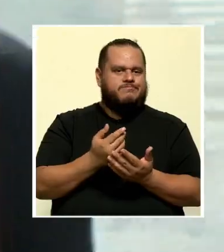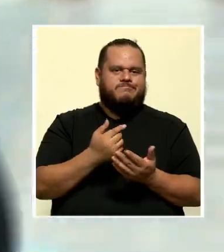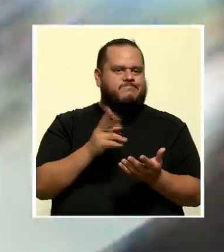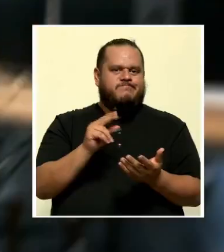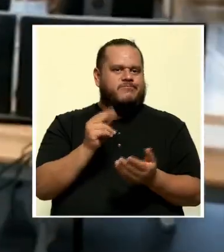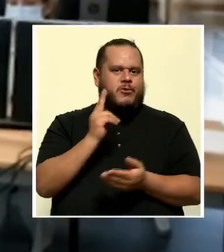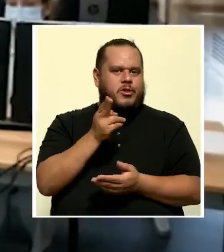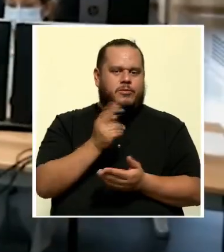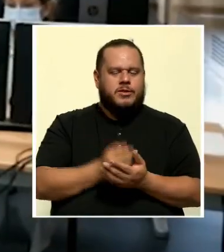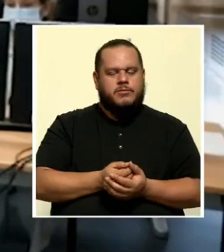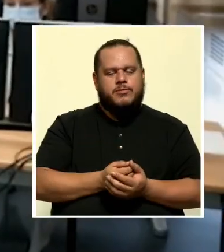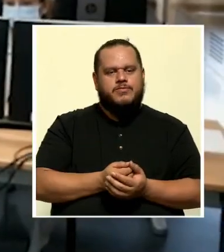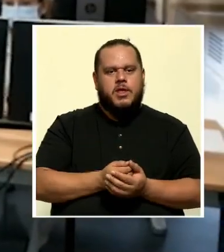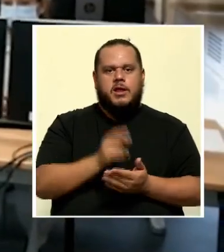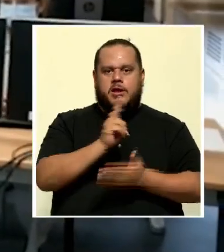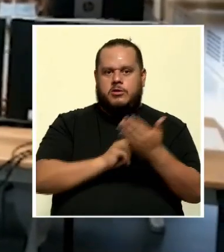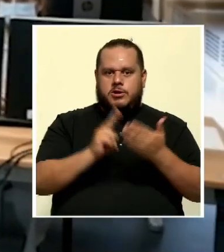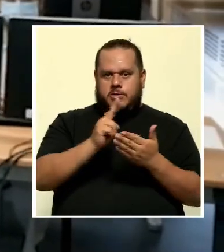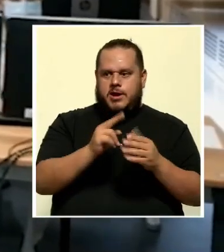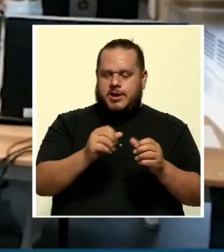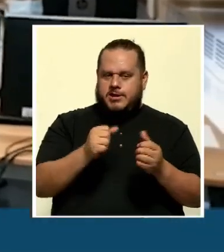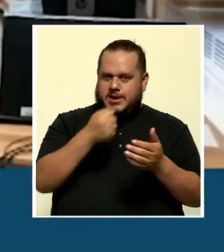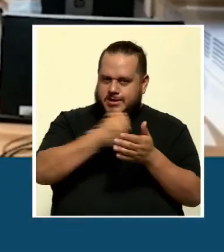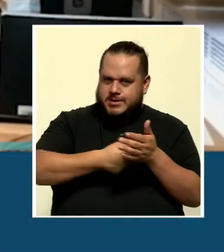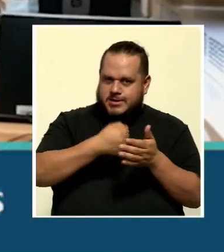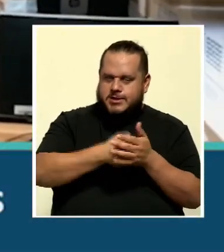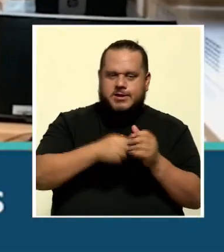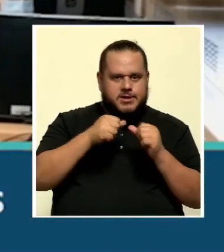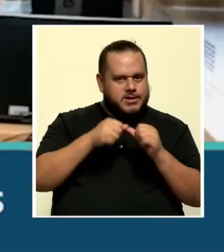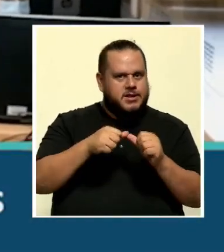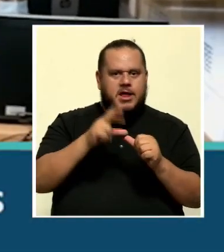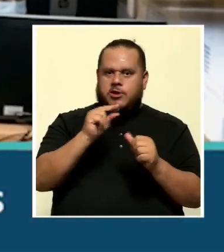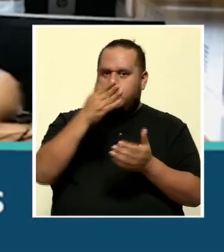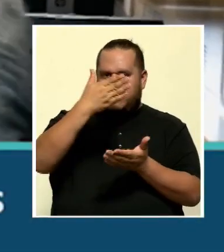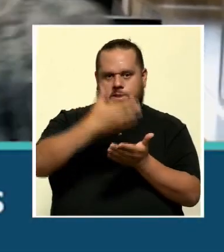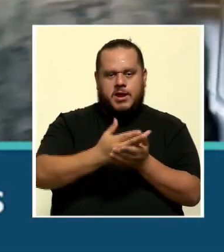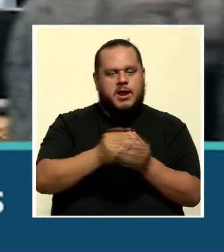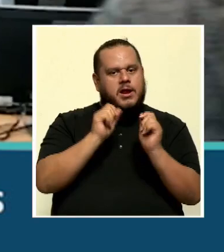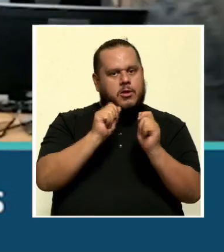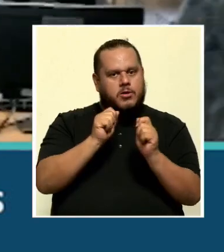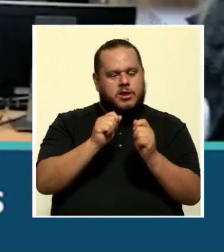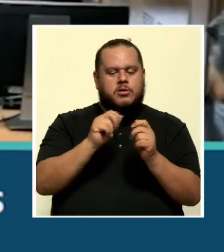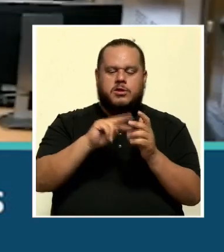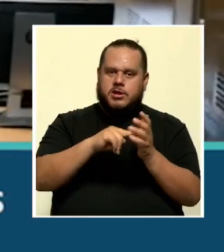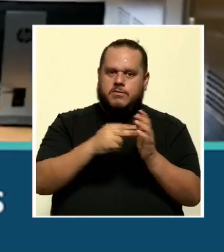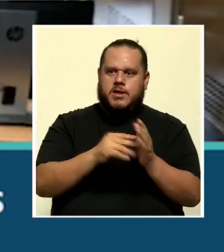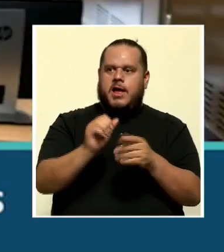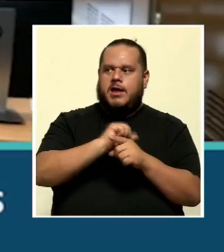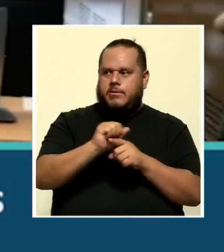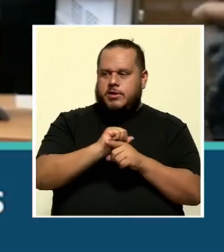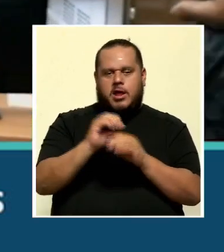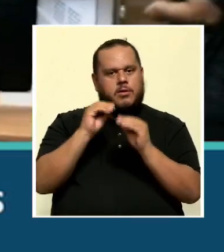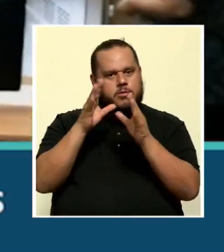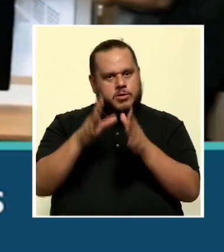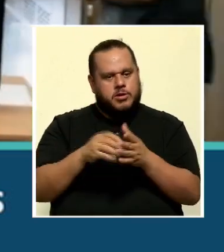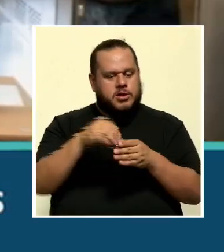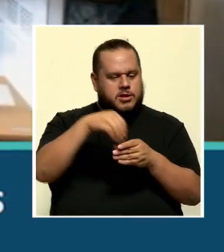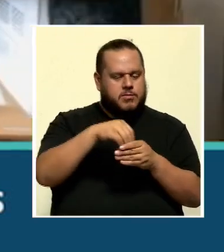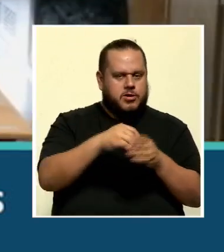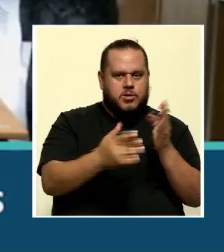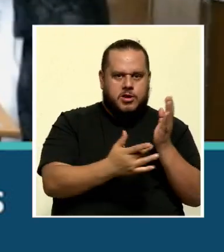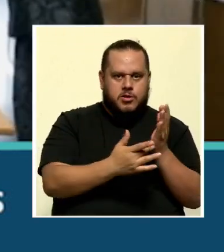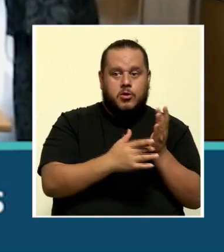es lo mismo. Las universidades insisten en que no detener la educación implicó capacitaciones a profesores, inversión en